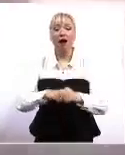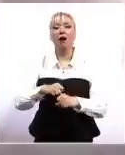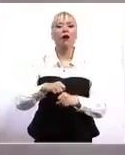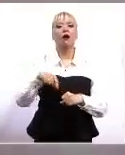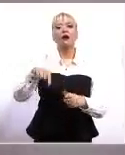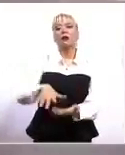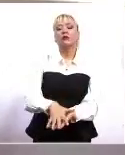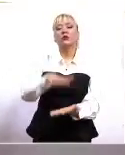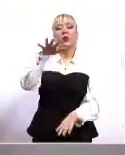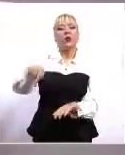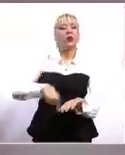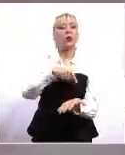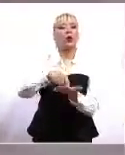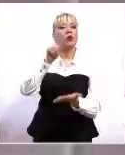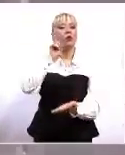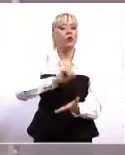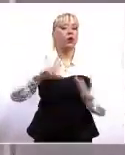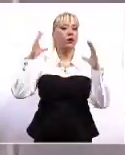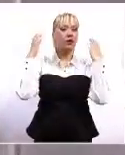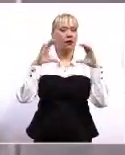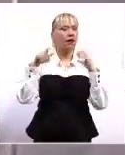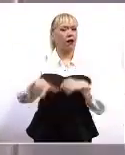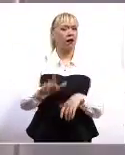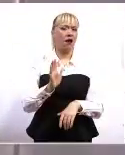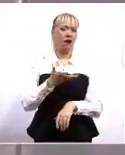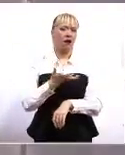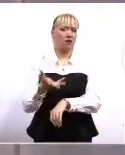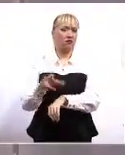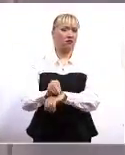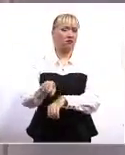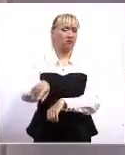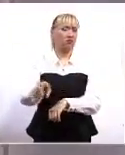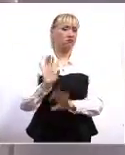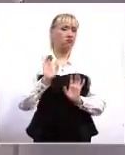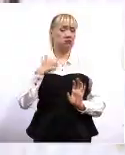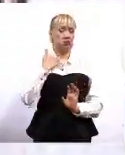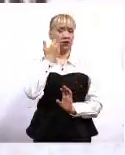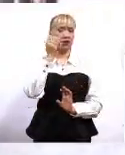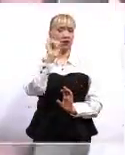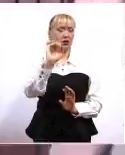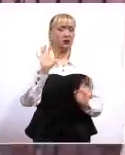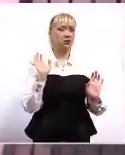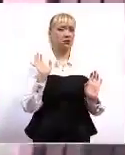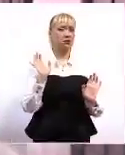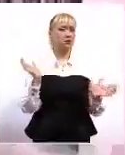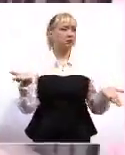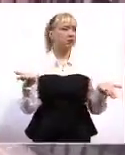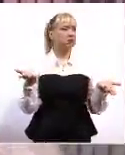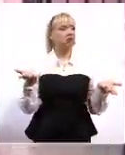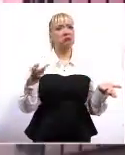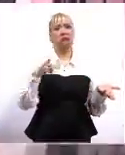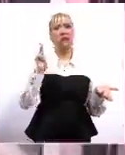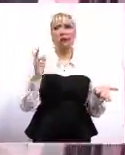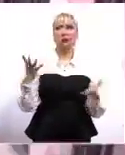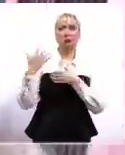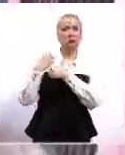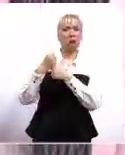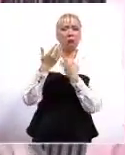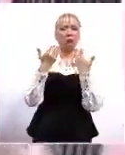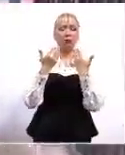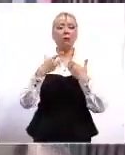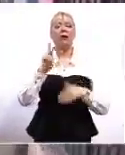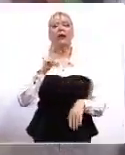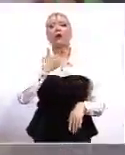se realizan en lugares donde mujeres ejercen el trabajo sexual bajo su consentimiento y sin restricción de su libertad, lo que ha provocado